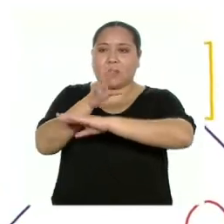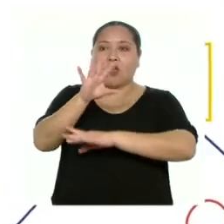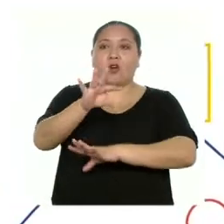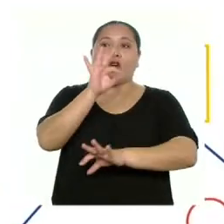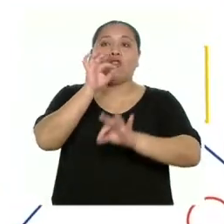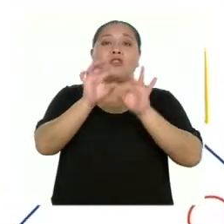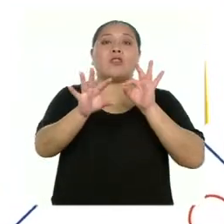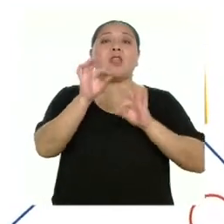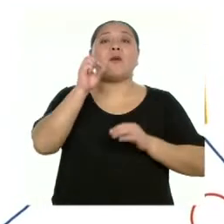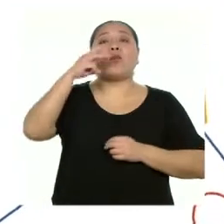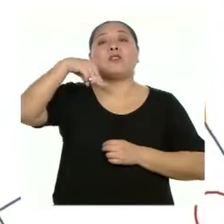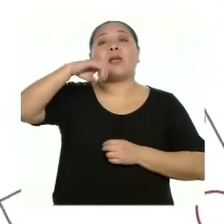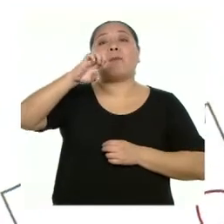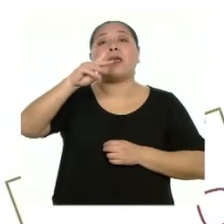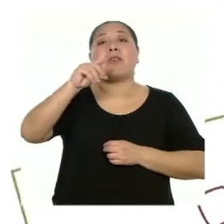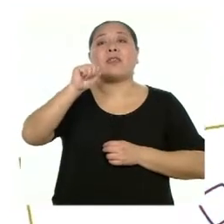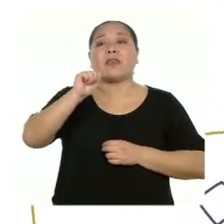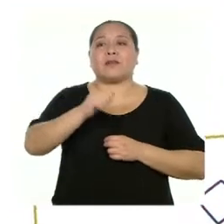cada muestra.